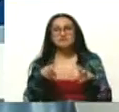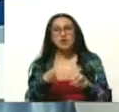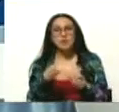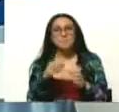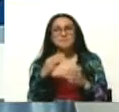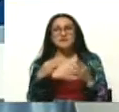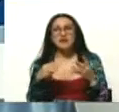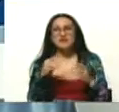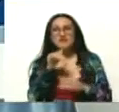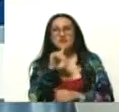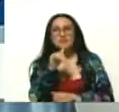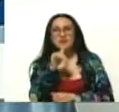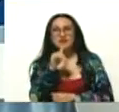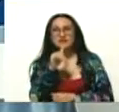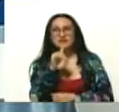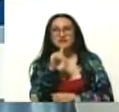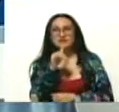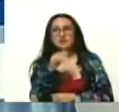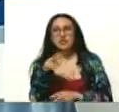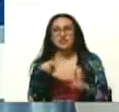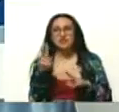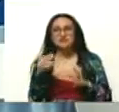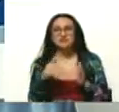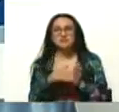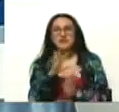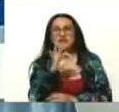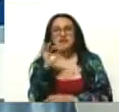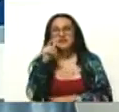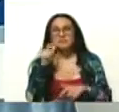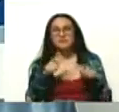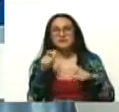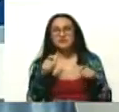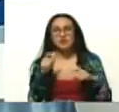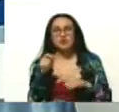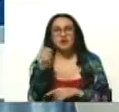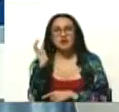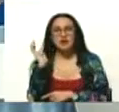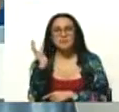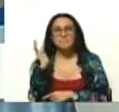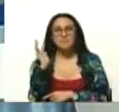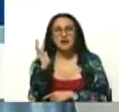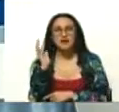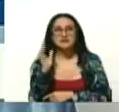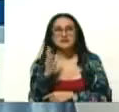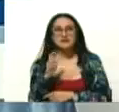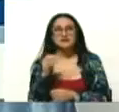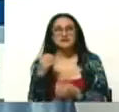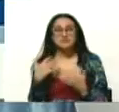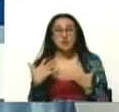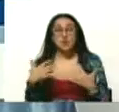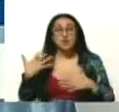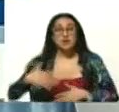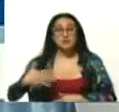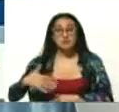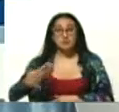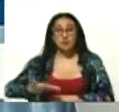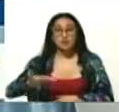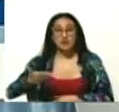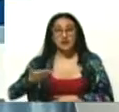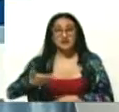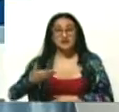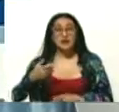informativo a 12.500 personas aproximadamente. Esta es una campaña formidable, de